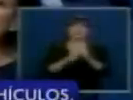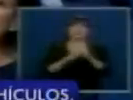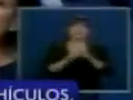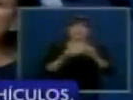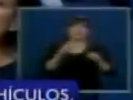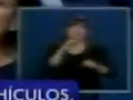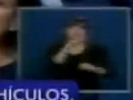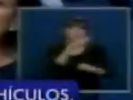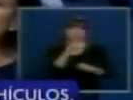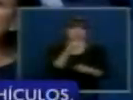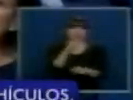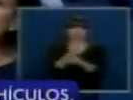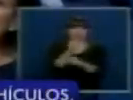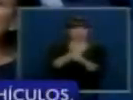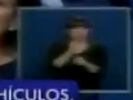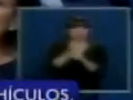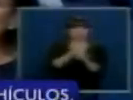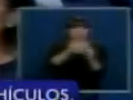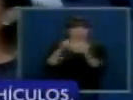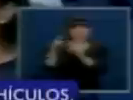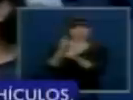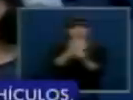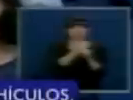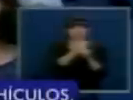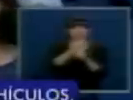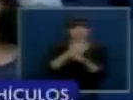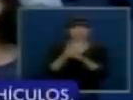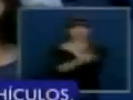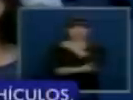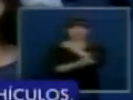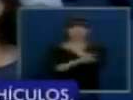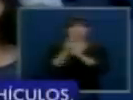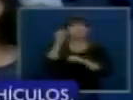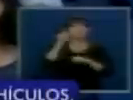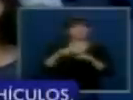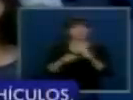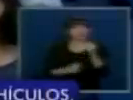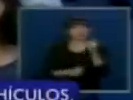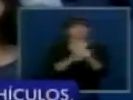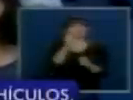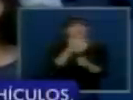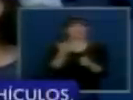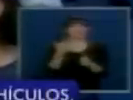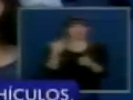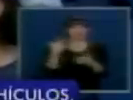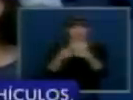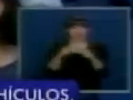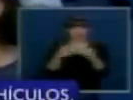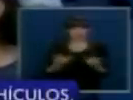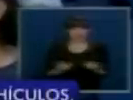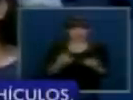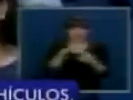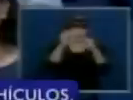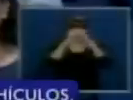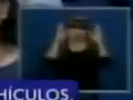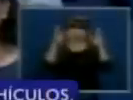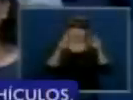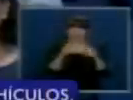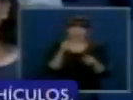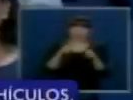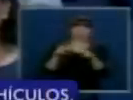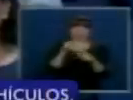la ineficiencia en las entidades del Estado puede ser mayor de lo que hasta ahora imaginaron los más